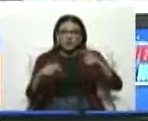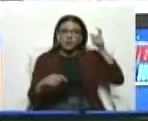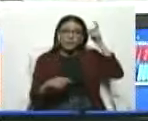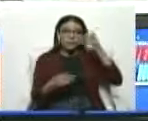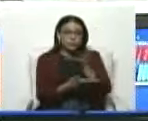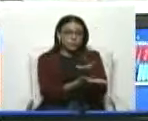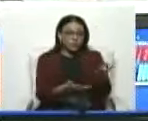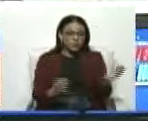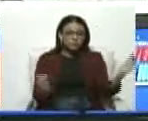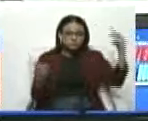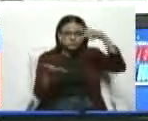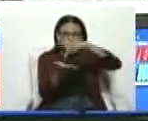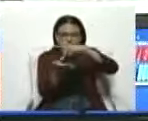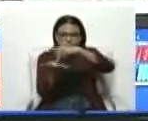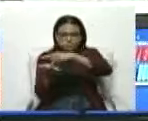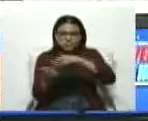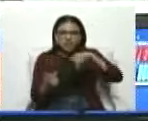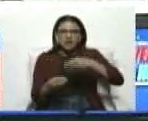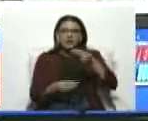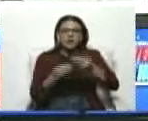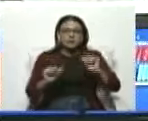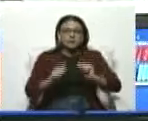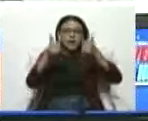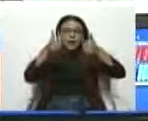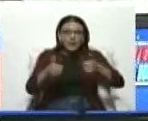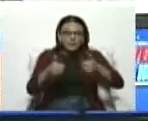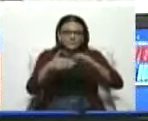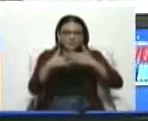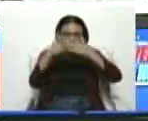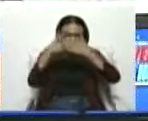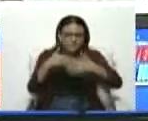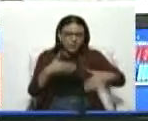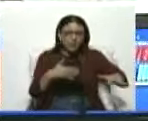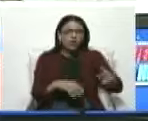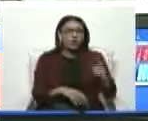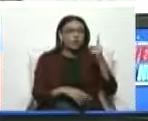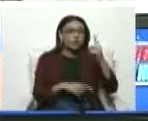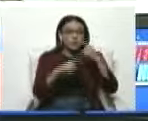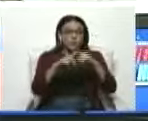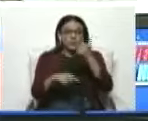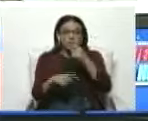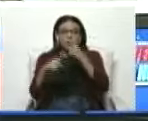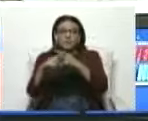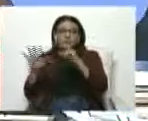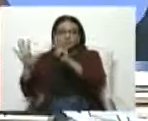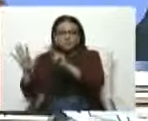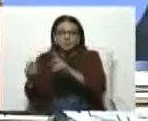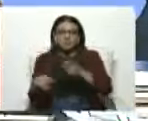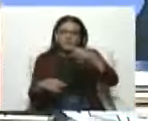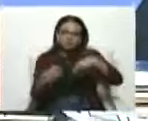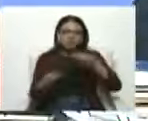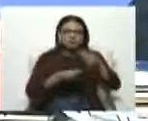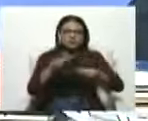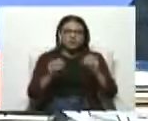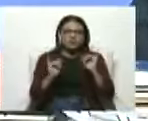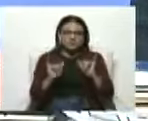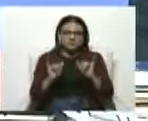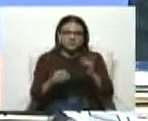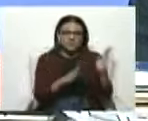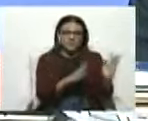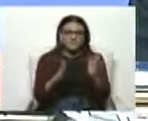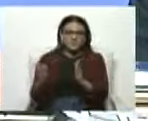entonces el registro del 1x10x7, la ampliación, la expansión de esta poderosa maquinaria. Adelante, compañero jefe